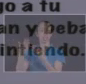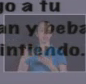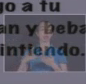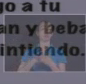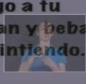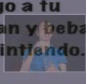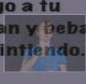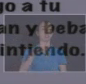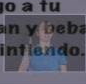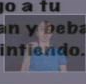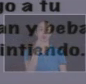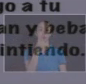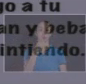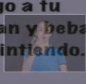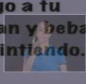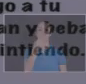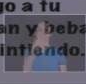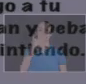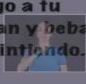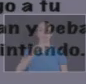¿Qué sacamos de enseñanza?